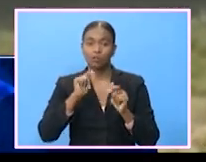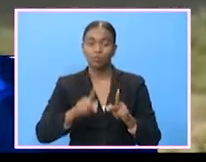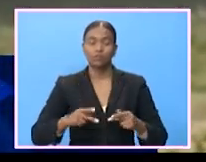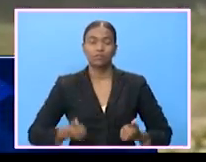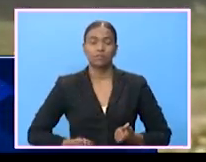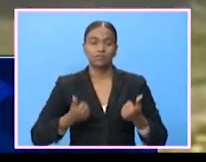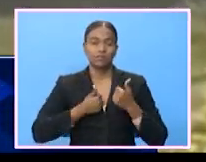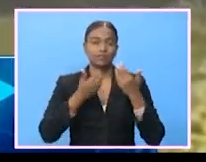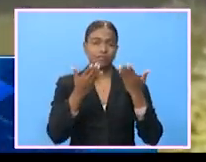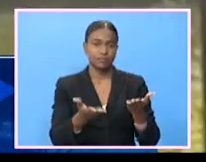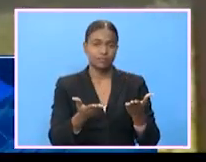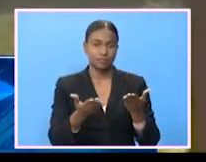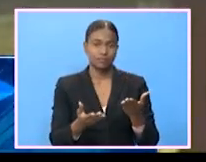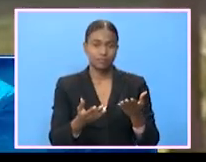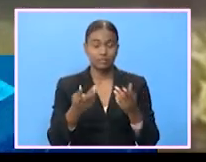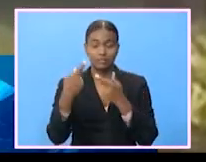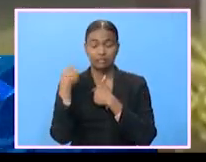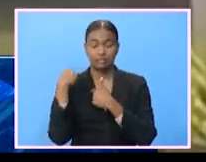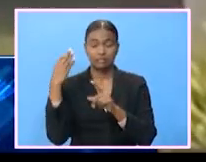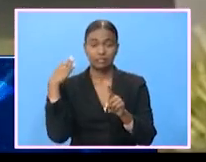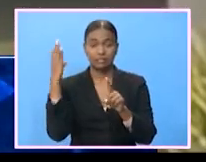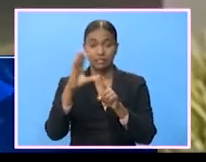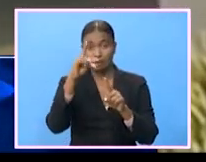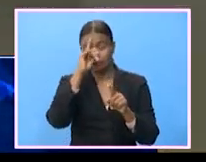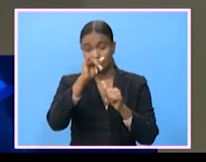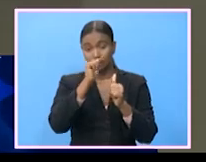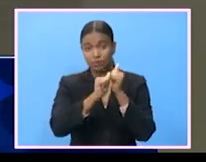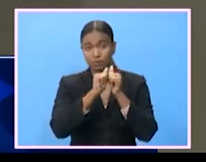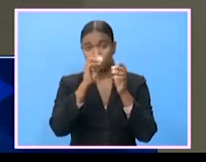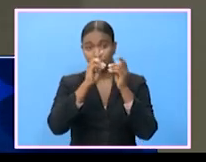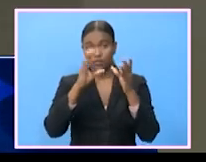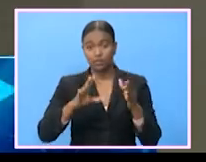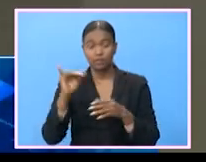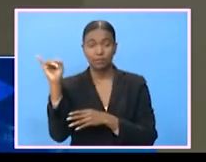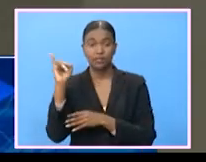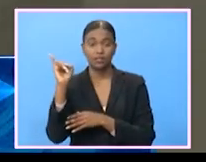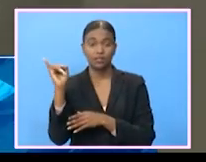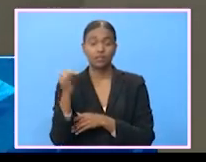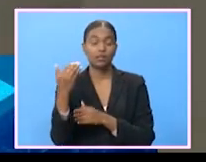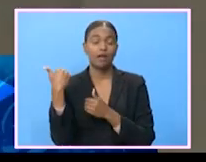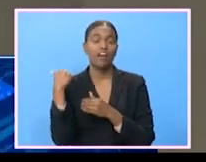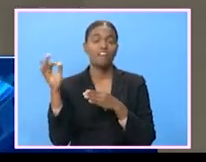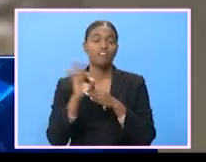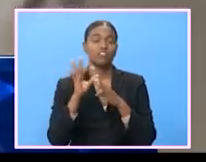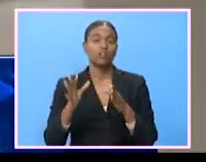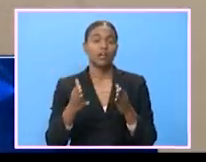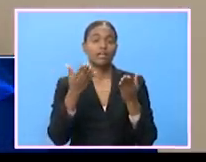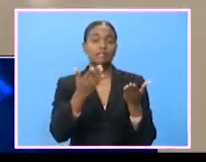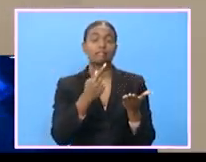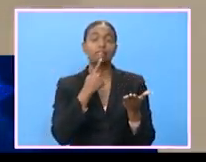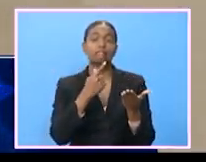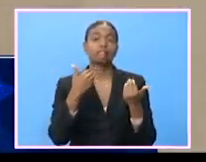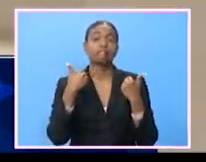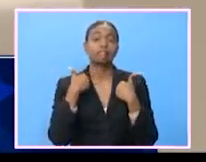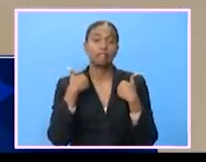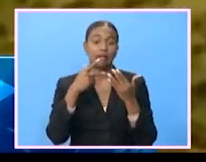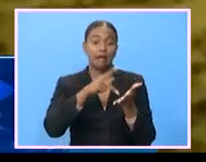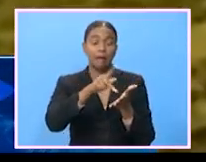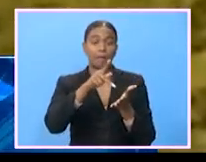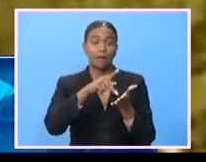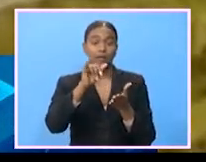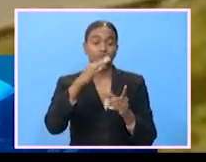la vecina nación. Responsabilizaron por la problemática a la Dirección de Migración y a empresarios, los que aseguran tienen una cuota